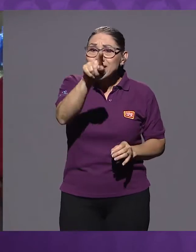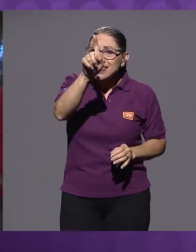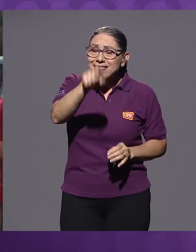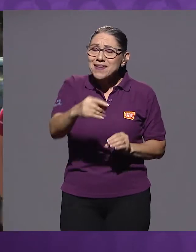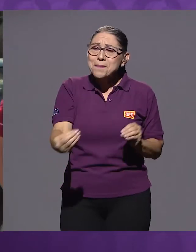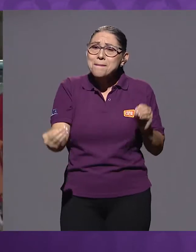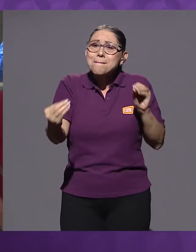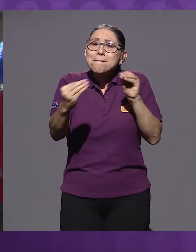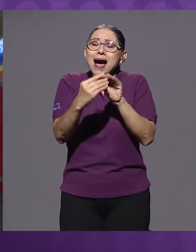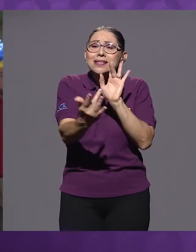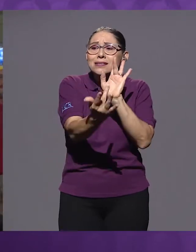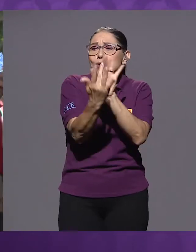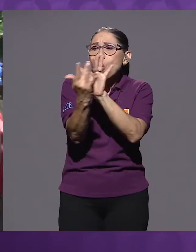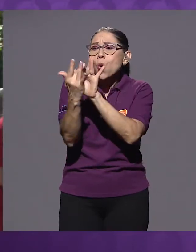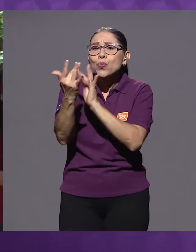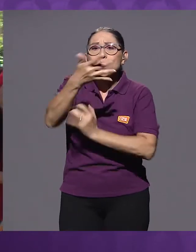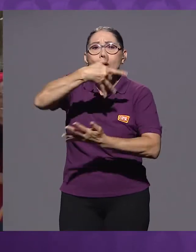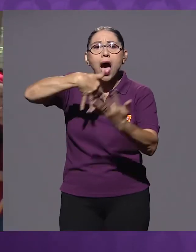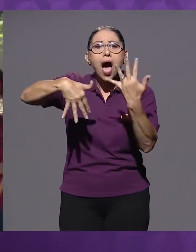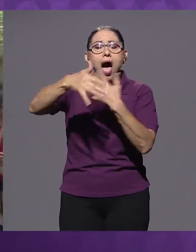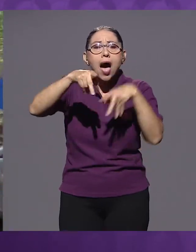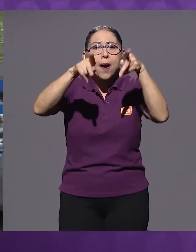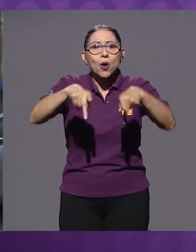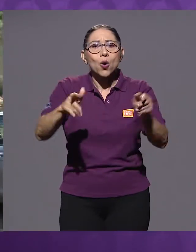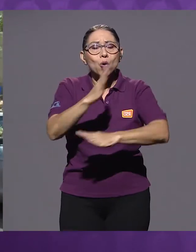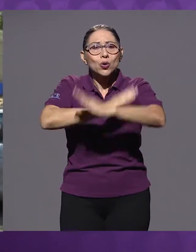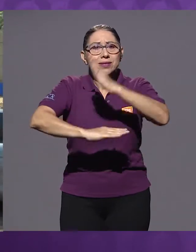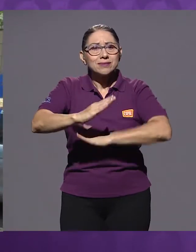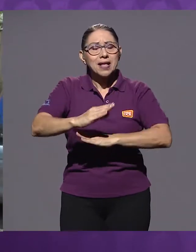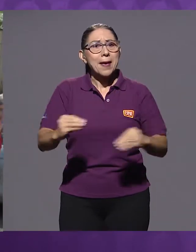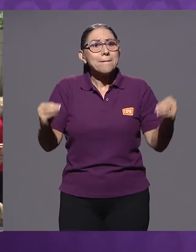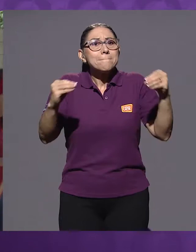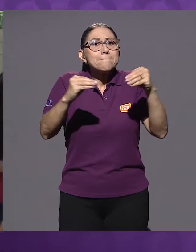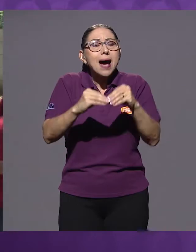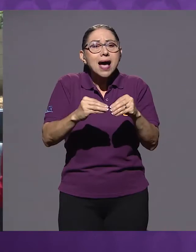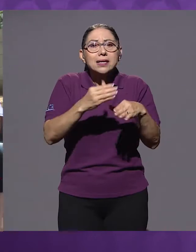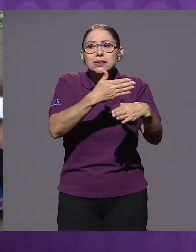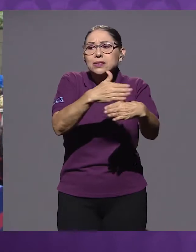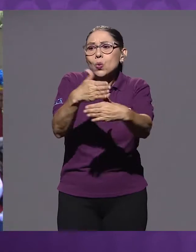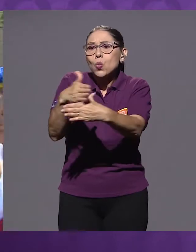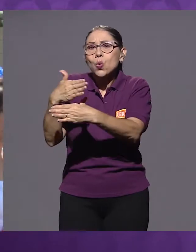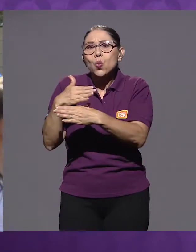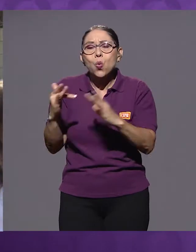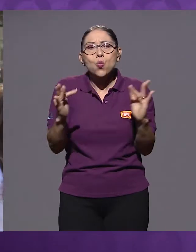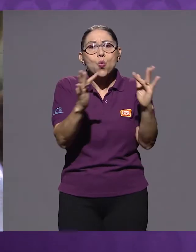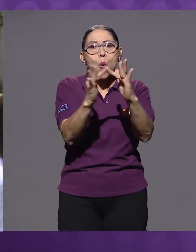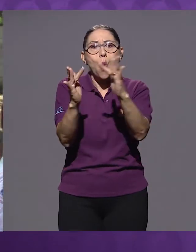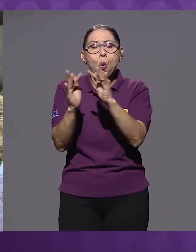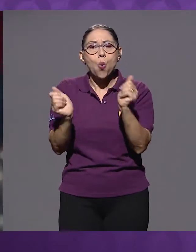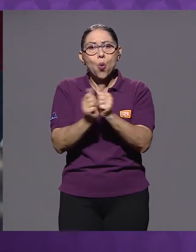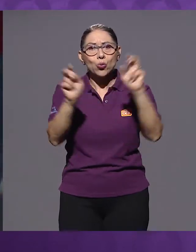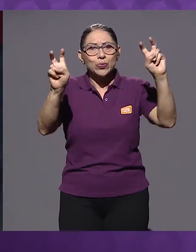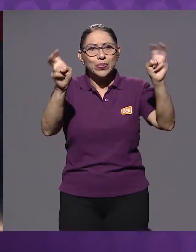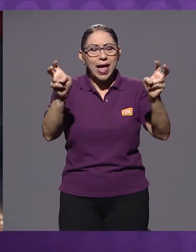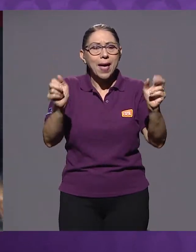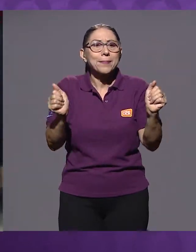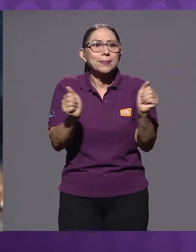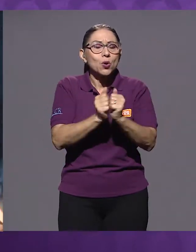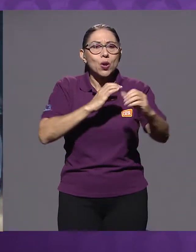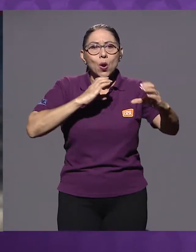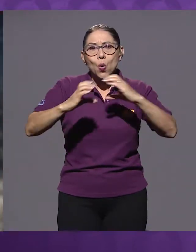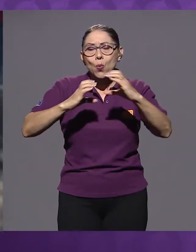más contacto con la población en situación de discapacidad, que tenga muchísimo más contacto con los temas y con